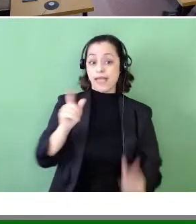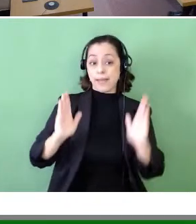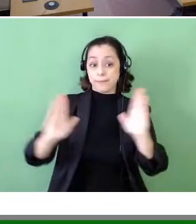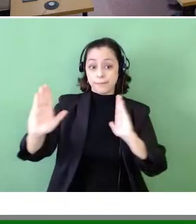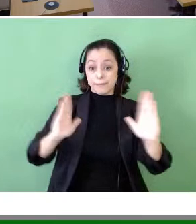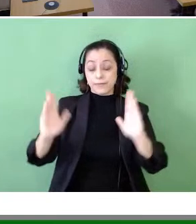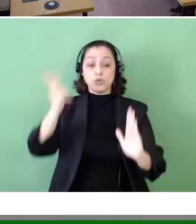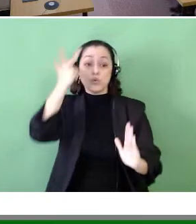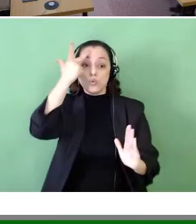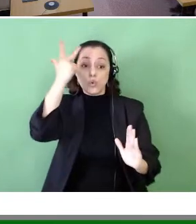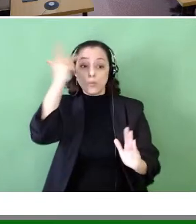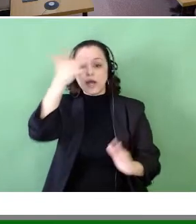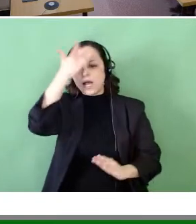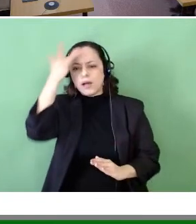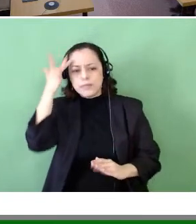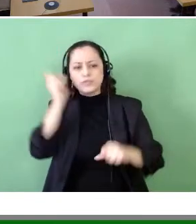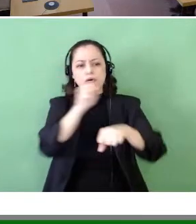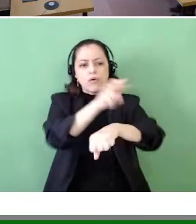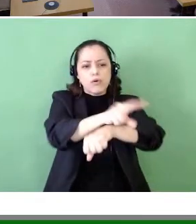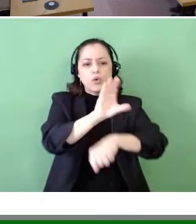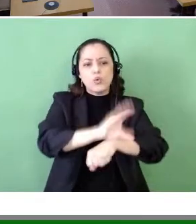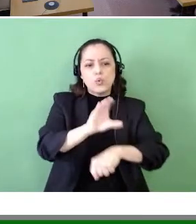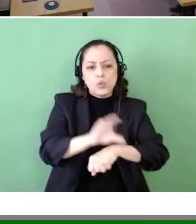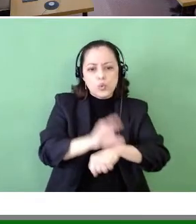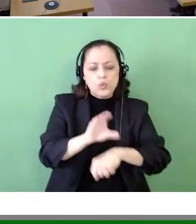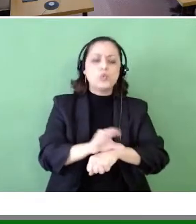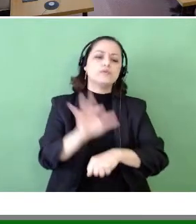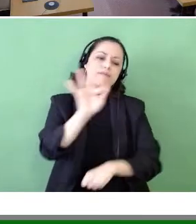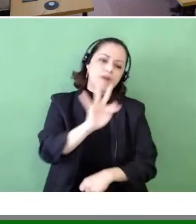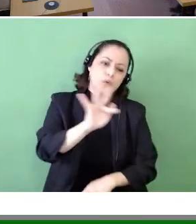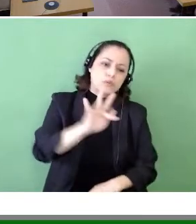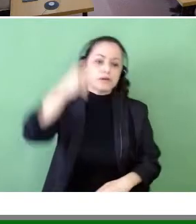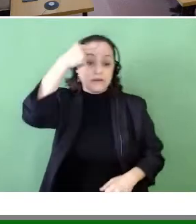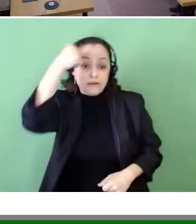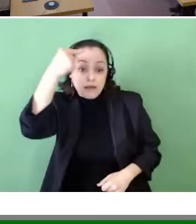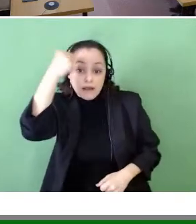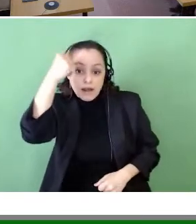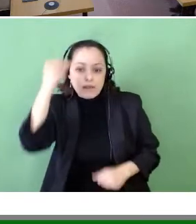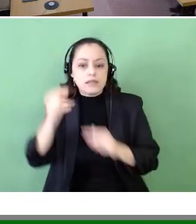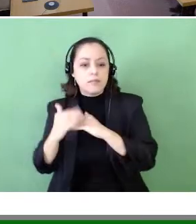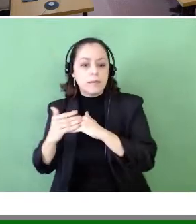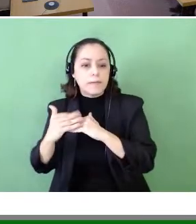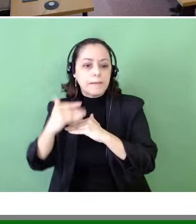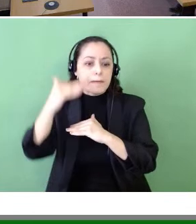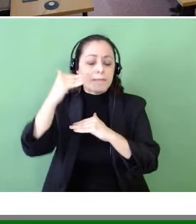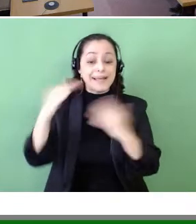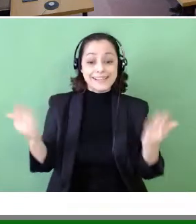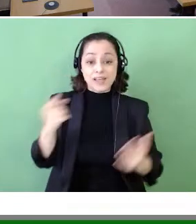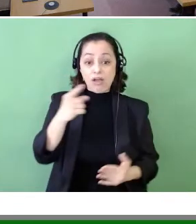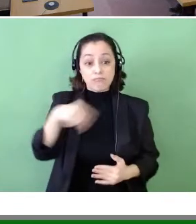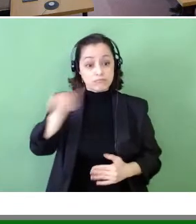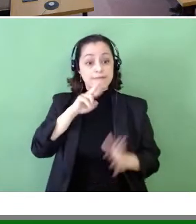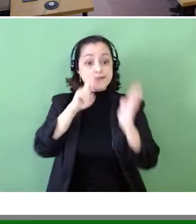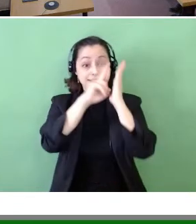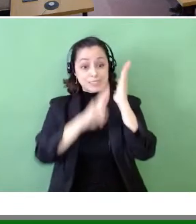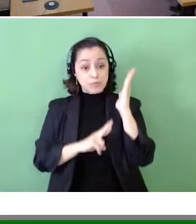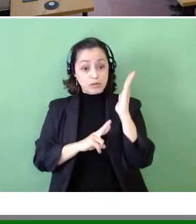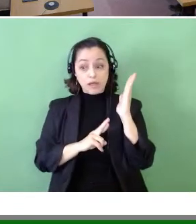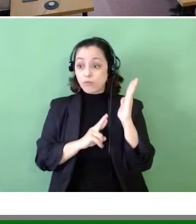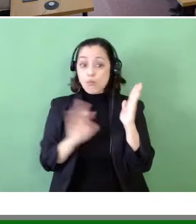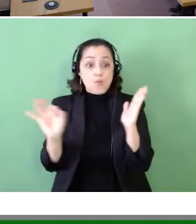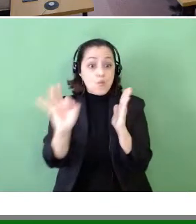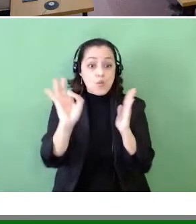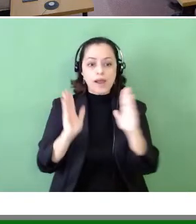común para hacer un curso de grado, y aquí no tenemos ningún en edad específica,